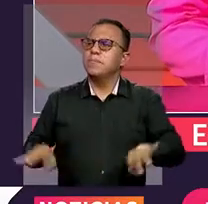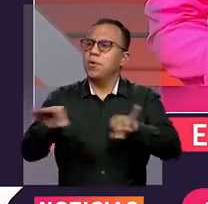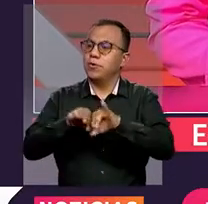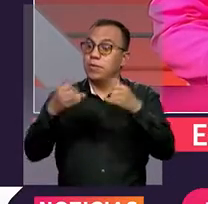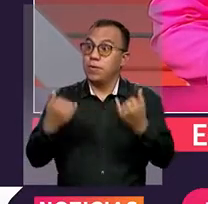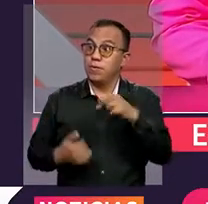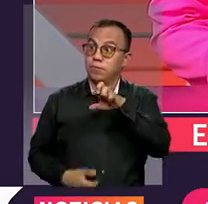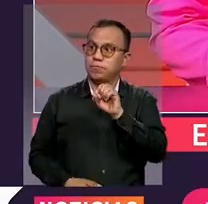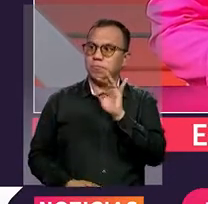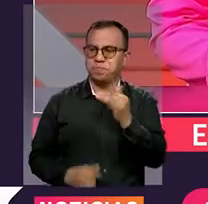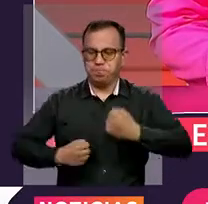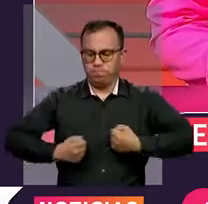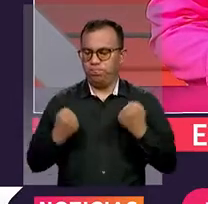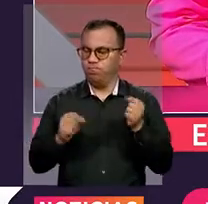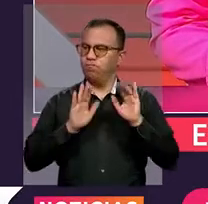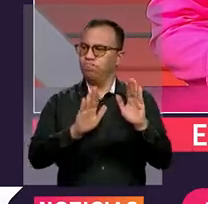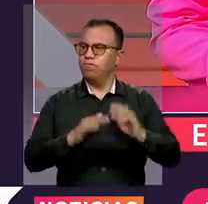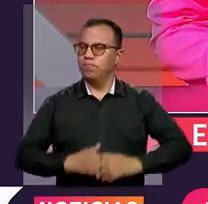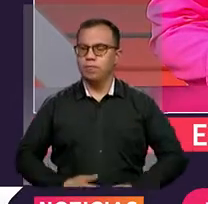para Bogotá?